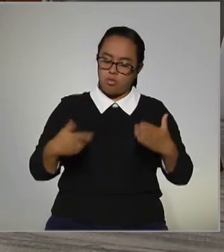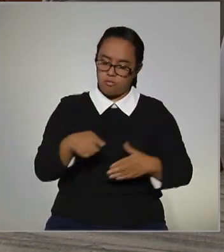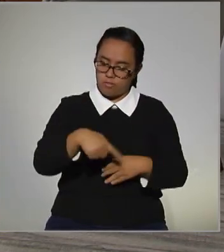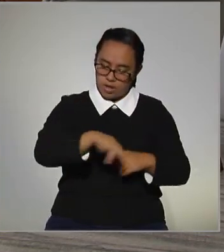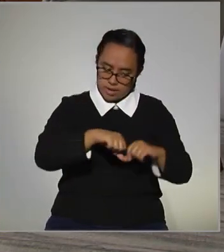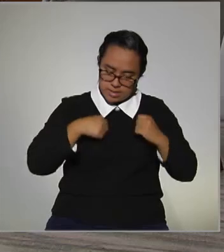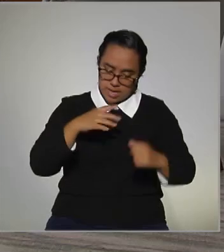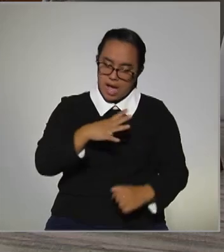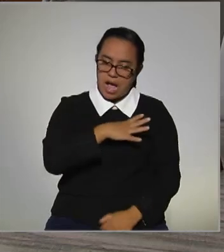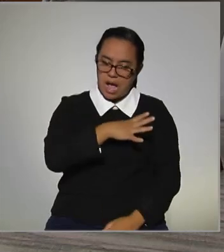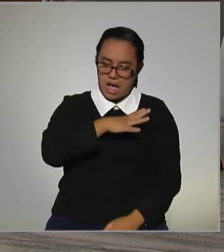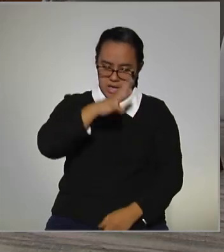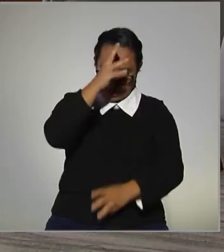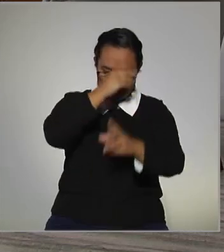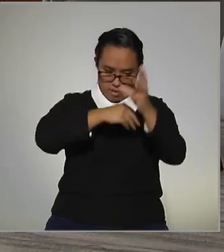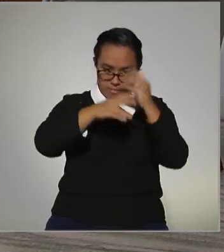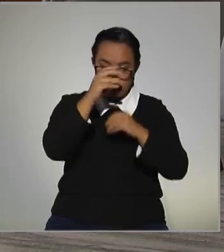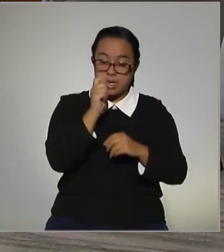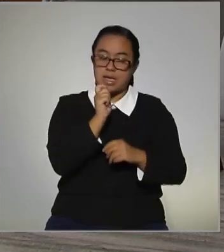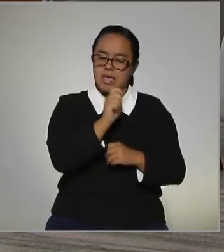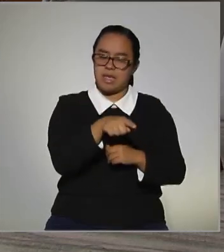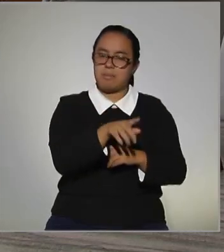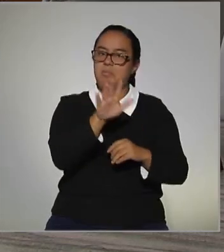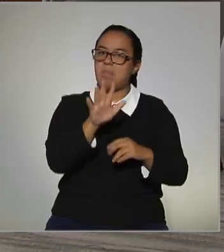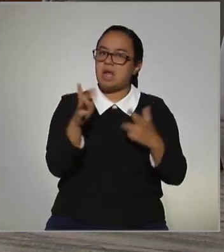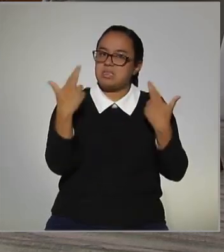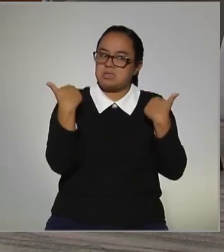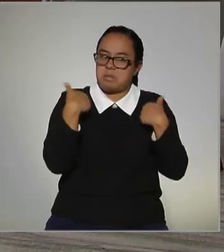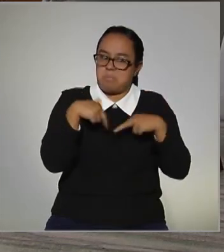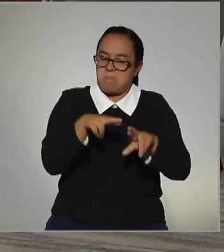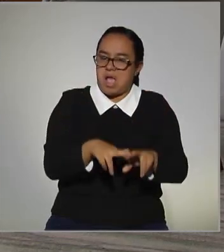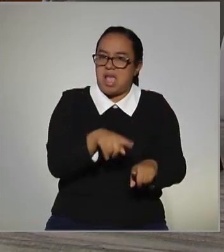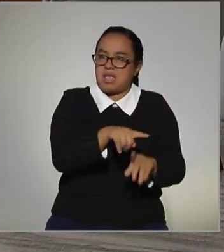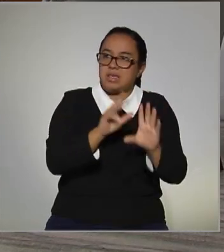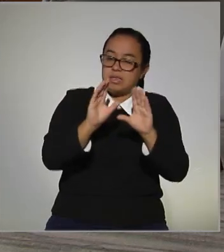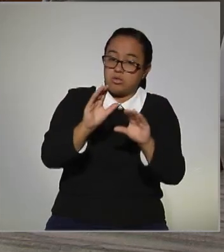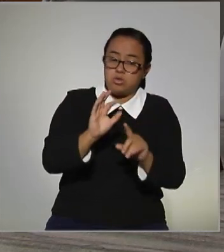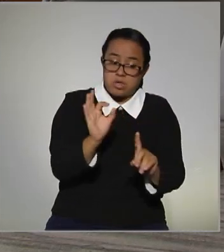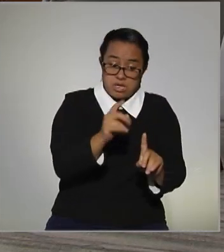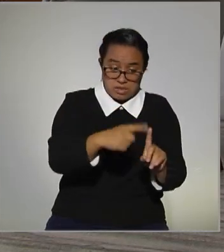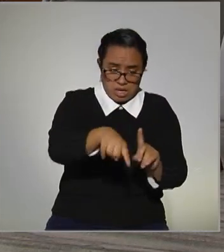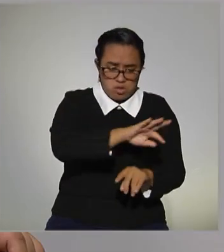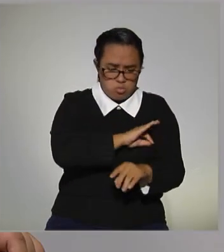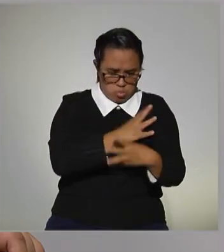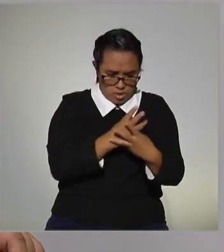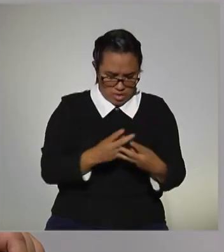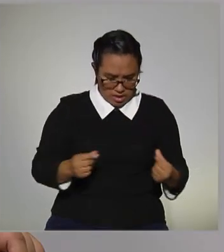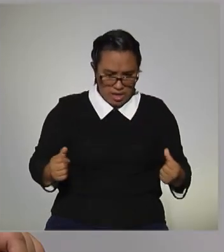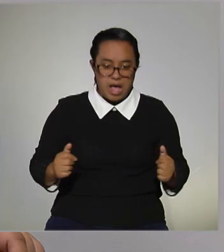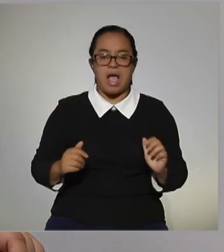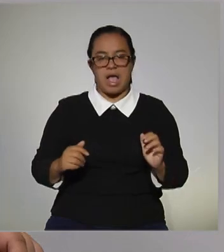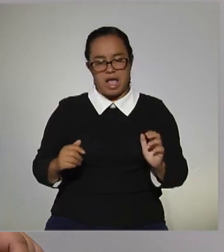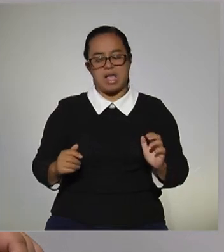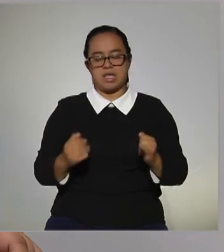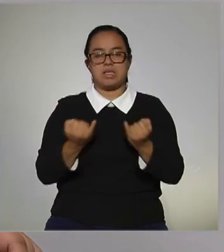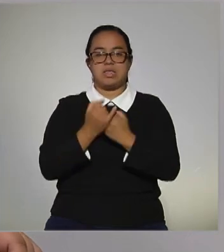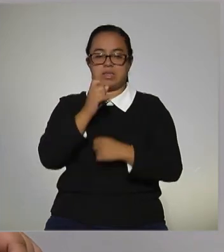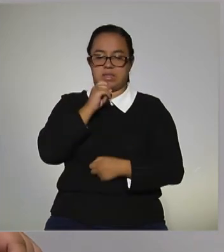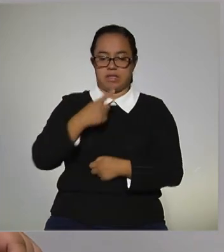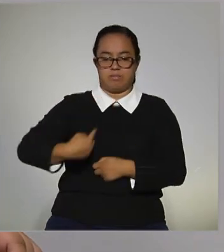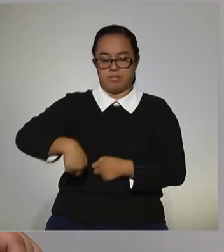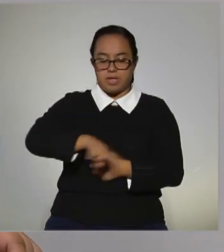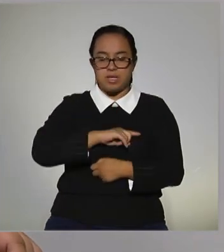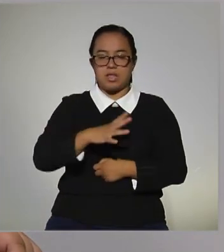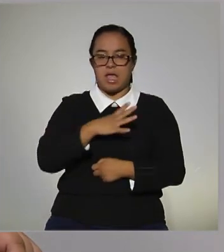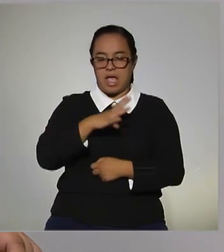aprender. Incluso dicen, son nuestros maestros. Y si ellos pueden, entonces es porque también hemos sido una